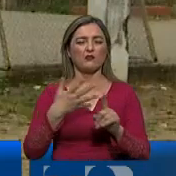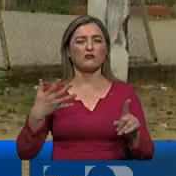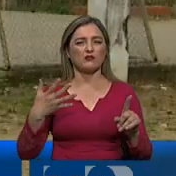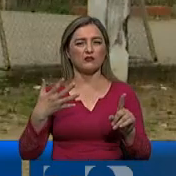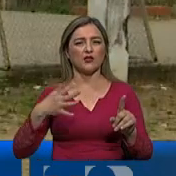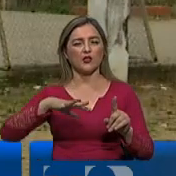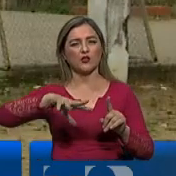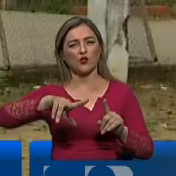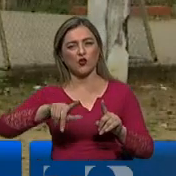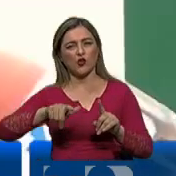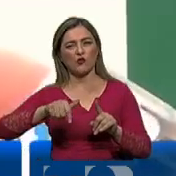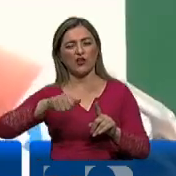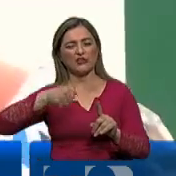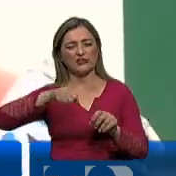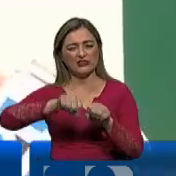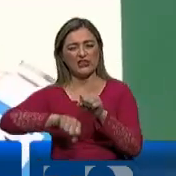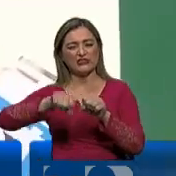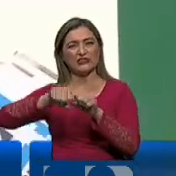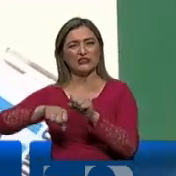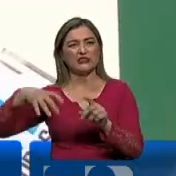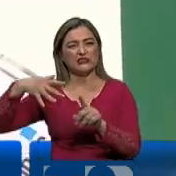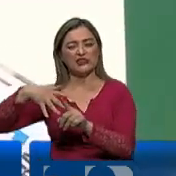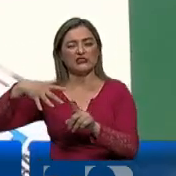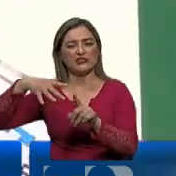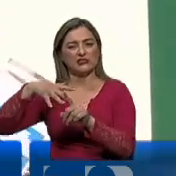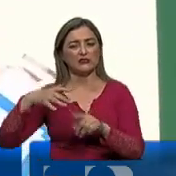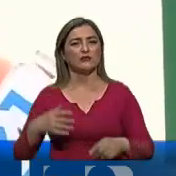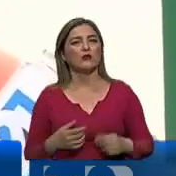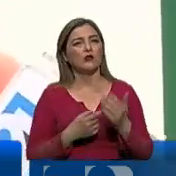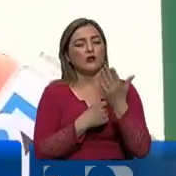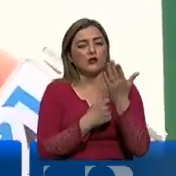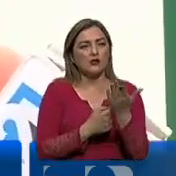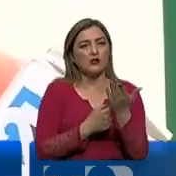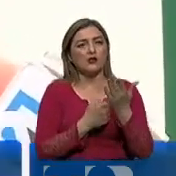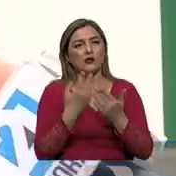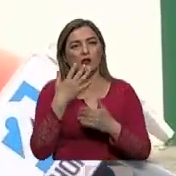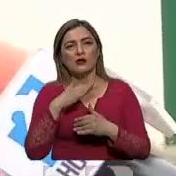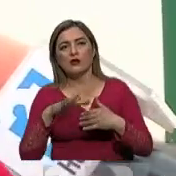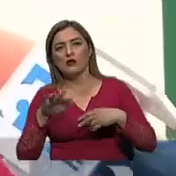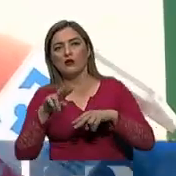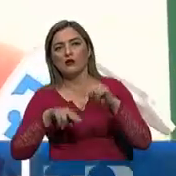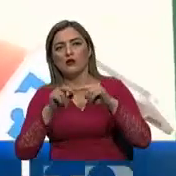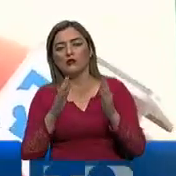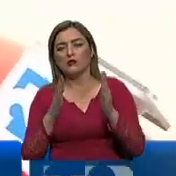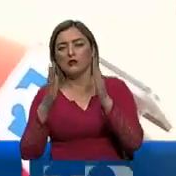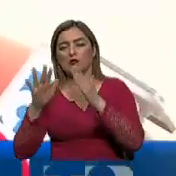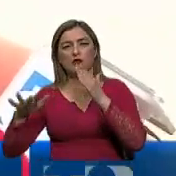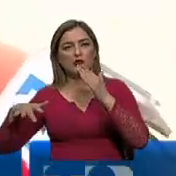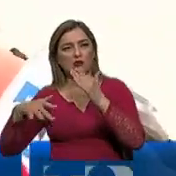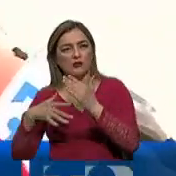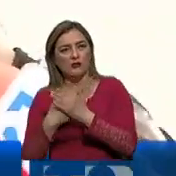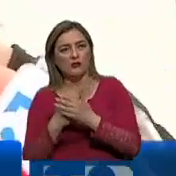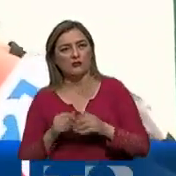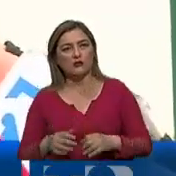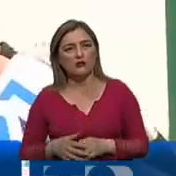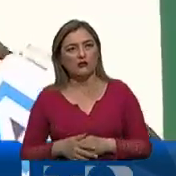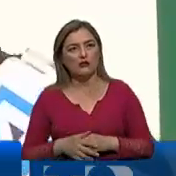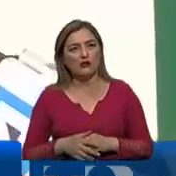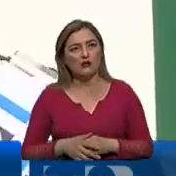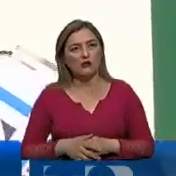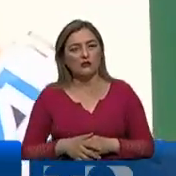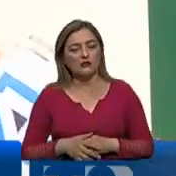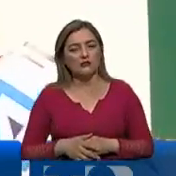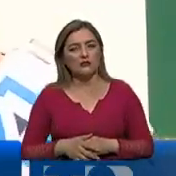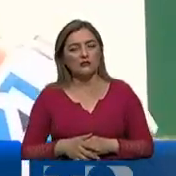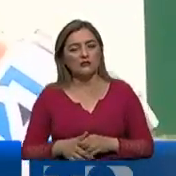por robos y vandalismo. Estamos haciendo un análisis pormenorizado para ver si toda la infraestructura de la institución educativa no está apta para albergar